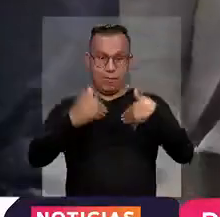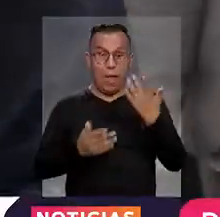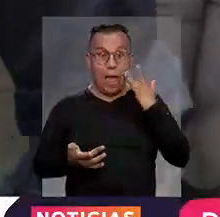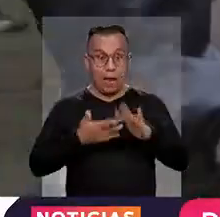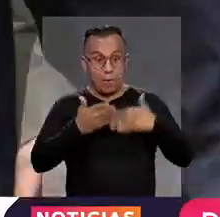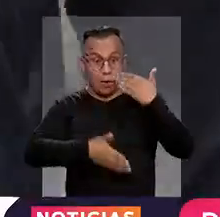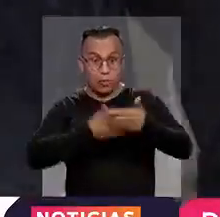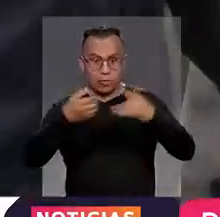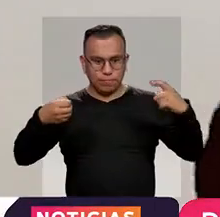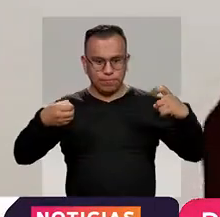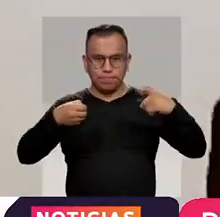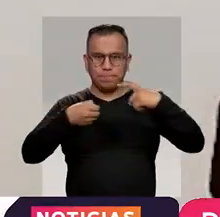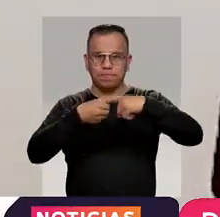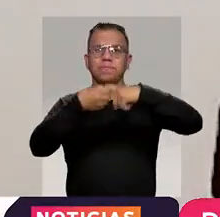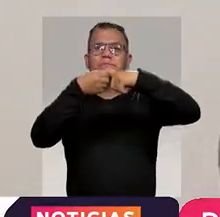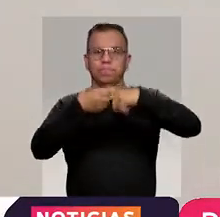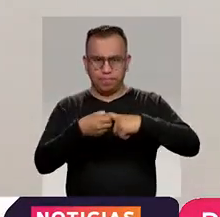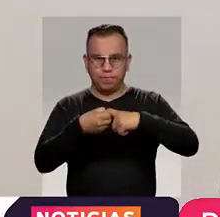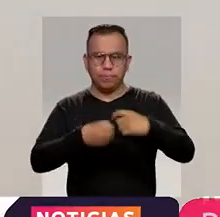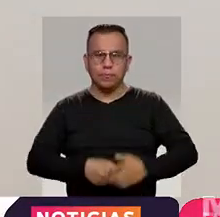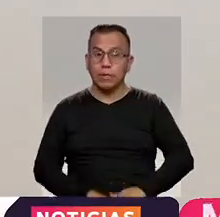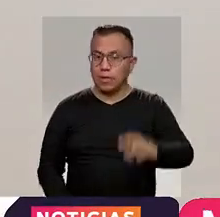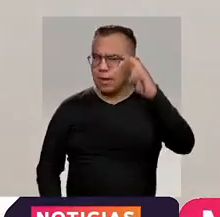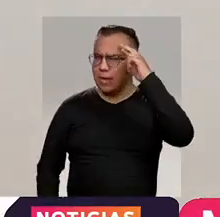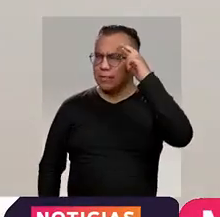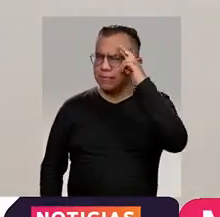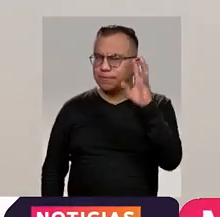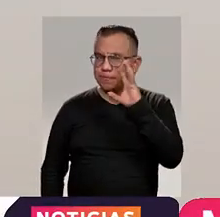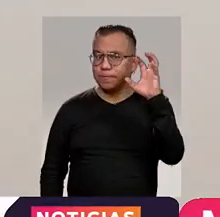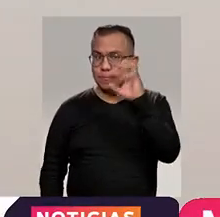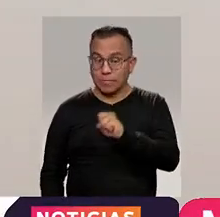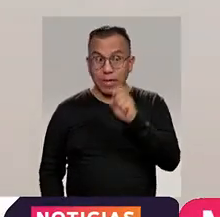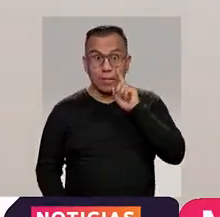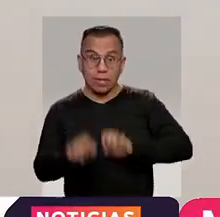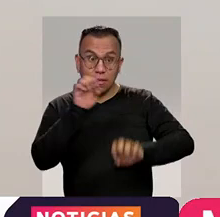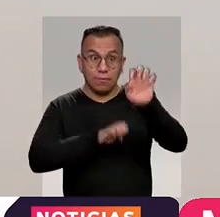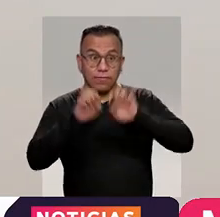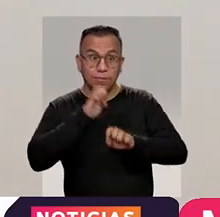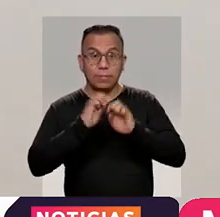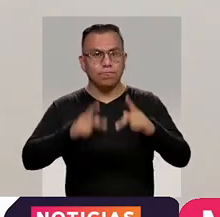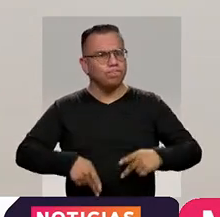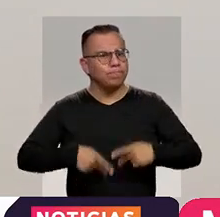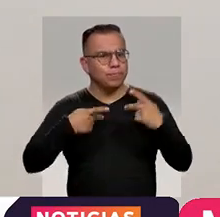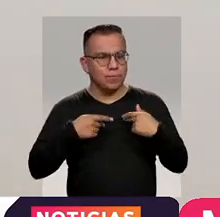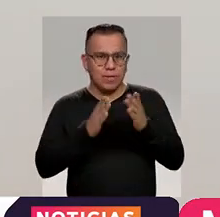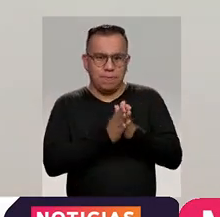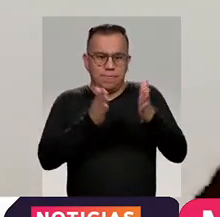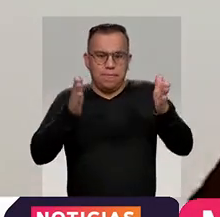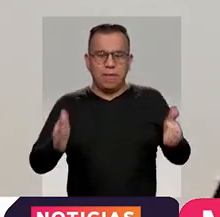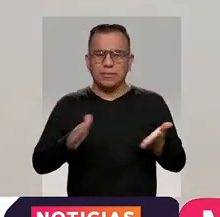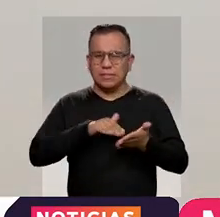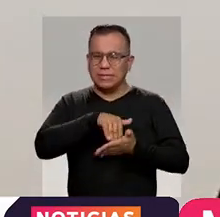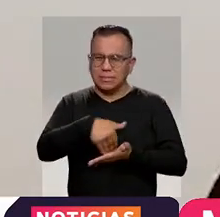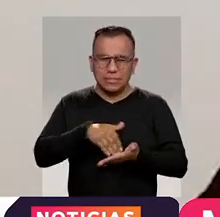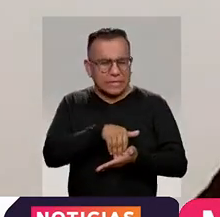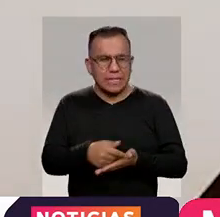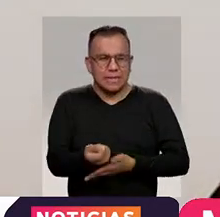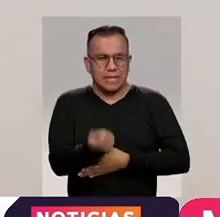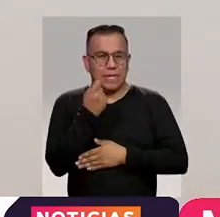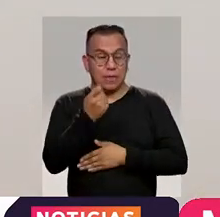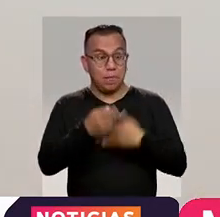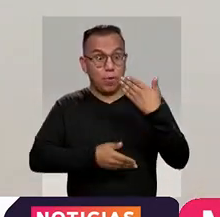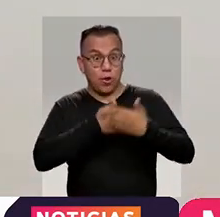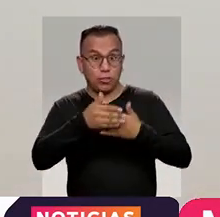de la fecundación. La razón nos muestra que si defendemos la vida en las etapas más frágiles, desde el momento